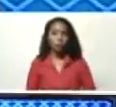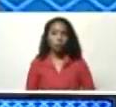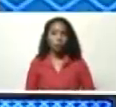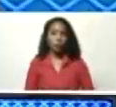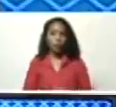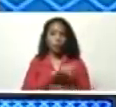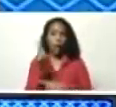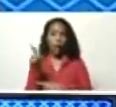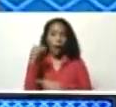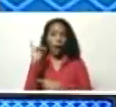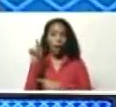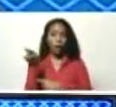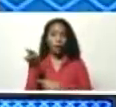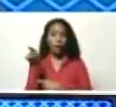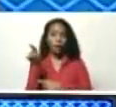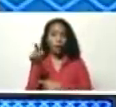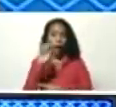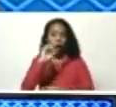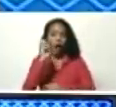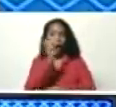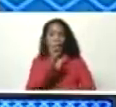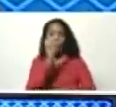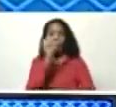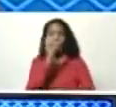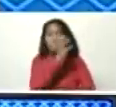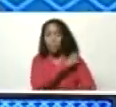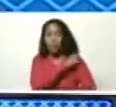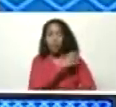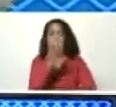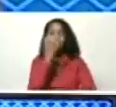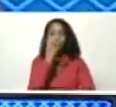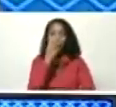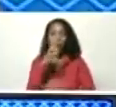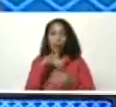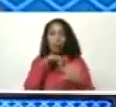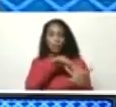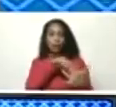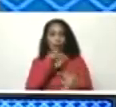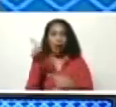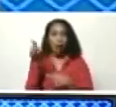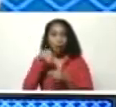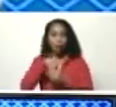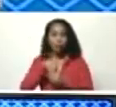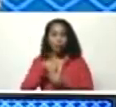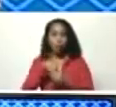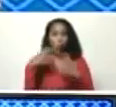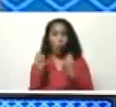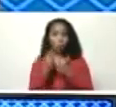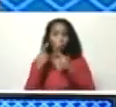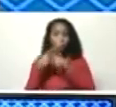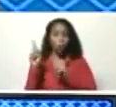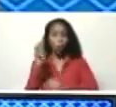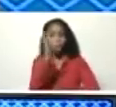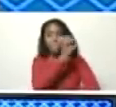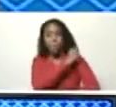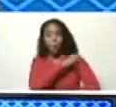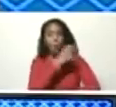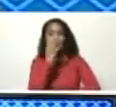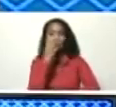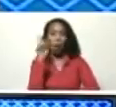Y allí estaba el general García Carneiro con un casco de guerra, junto a otro general entonces